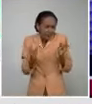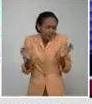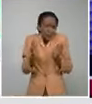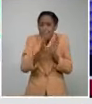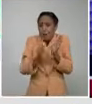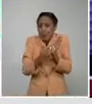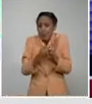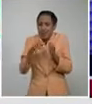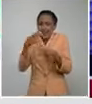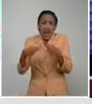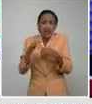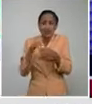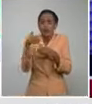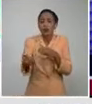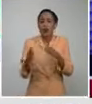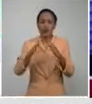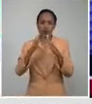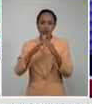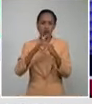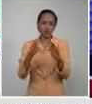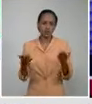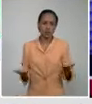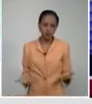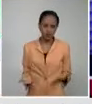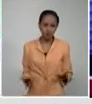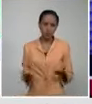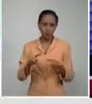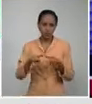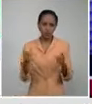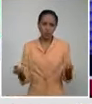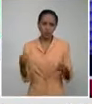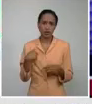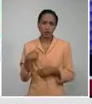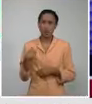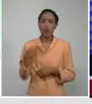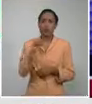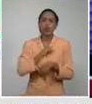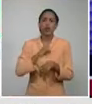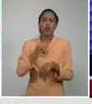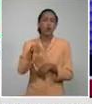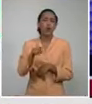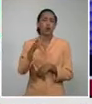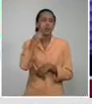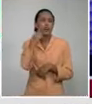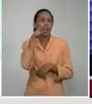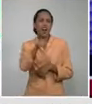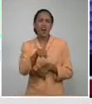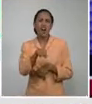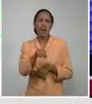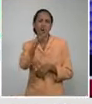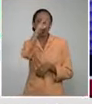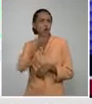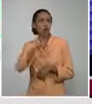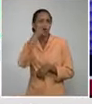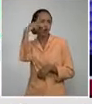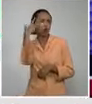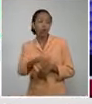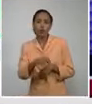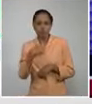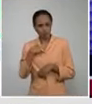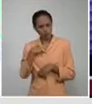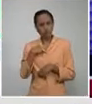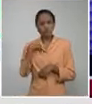ambiente domiciliar. Razones habrá tal vez, no quiero que me tilden de superficial, pero creo que es importante llamar